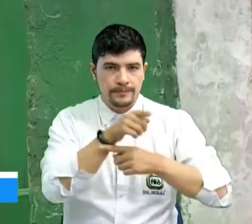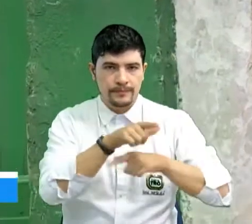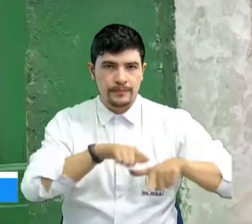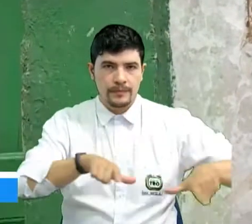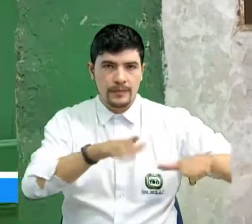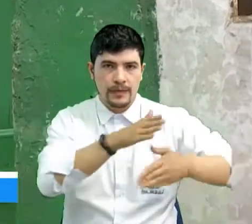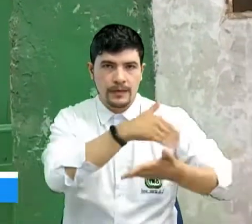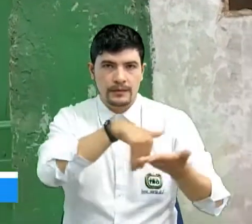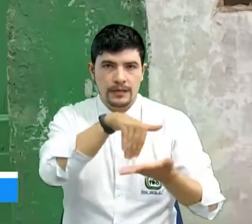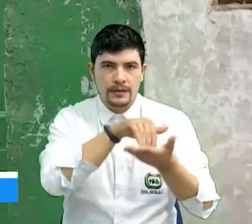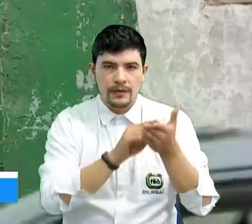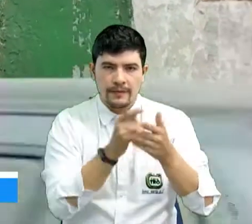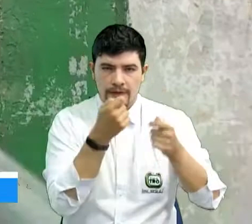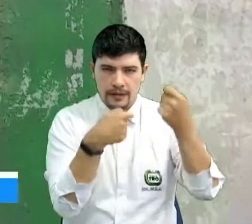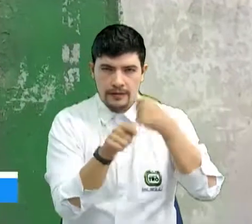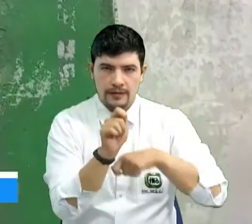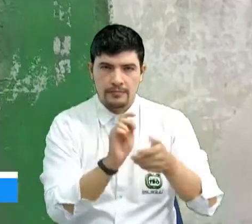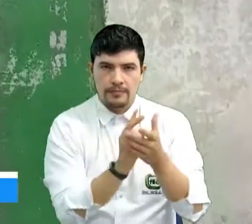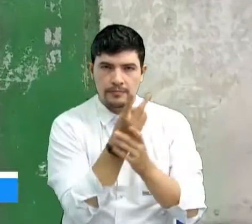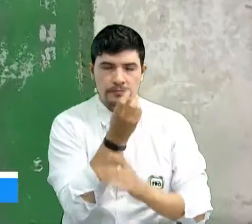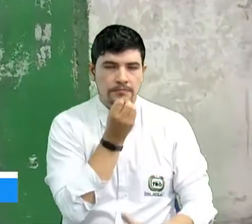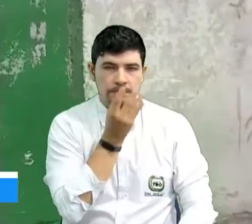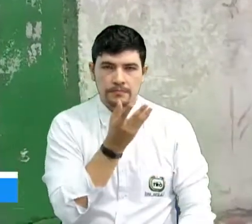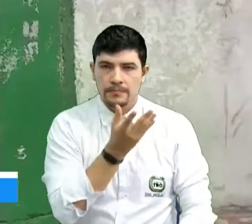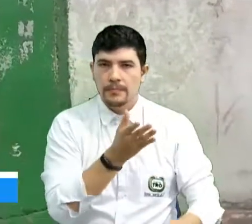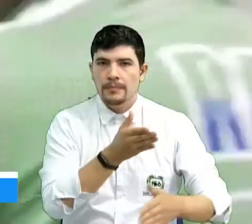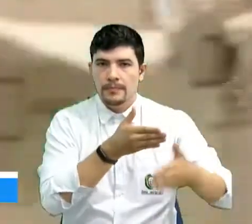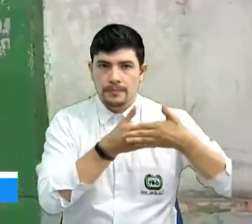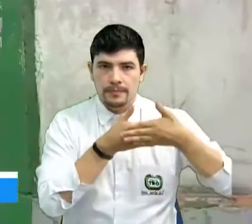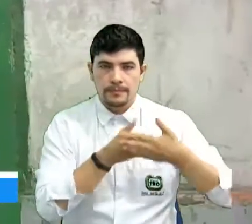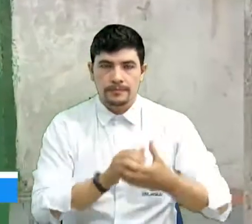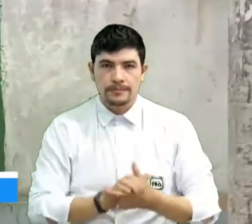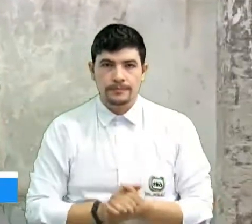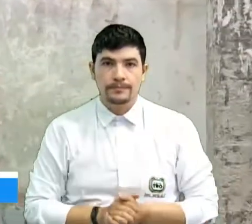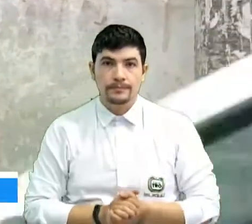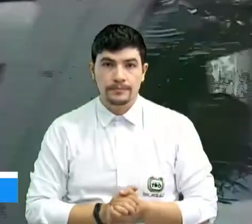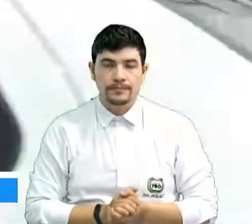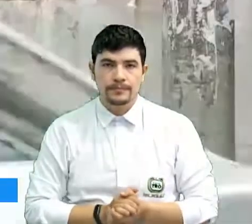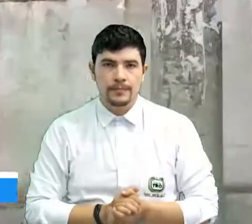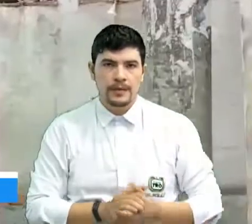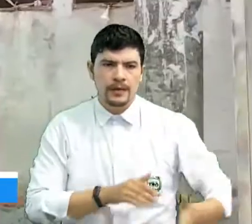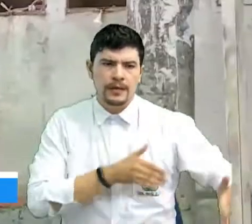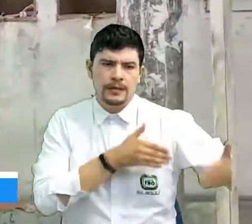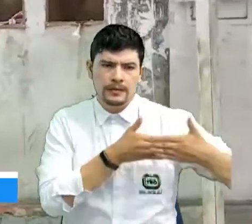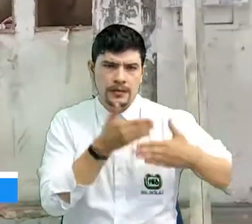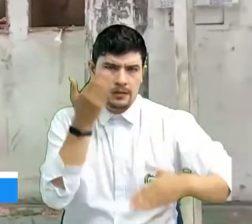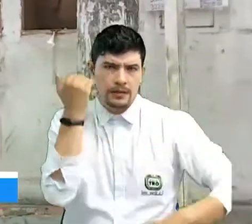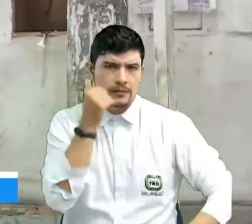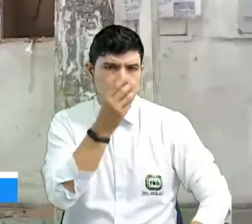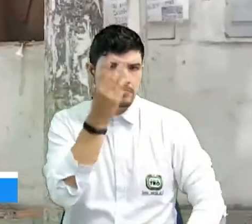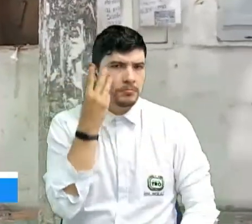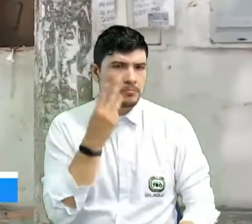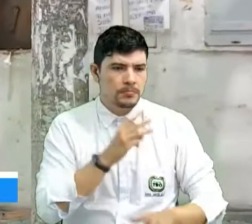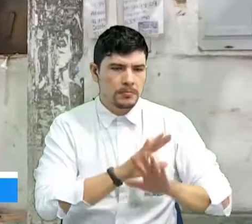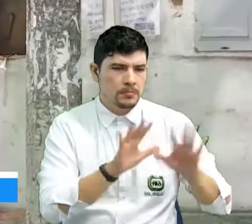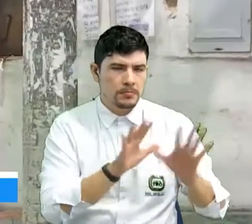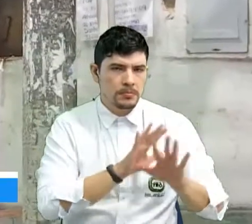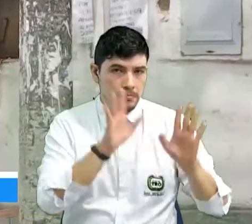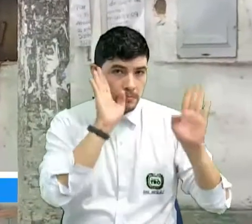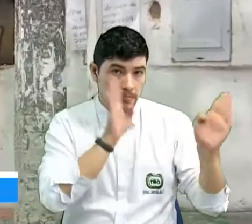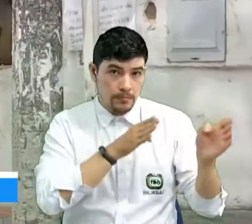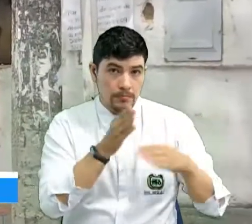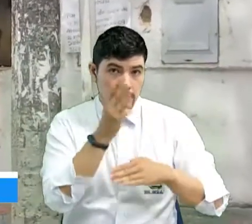acopio de mercado. El cierre iba hasta hoy, pero en una reunión que sostuvo la alcaldía de